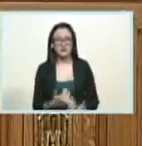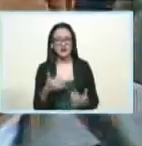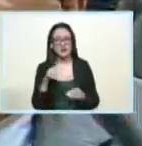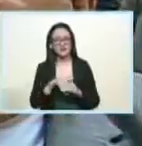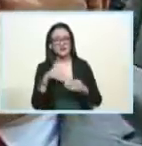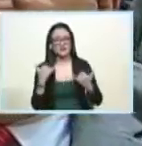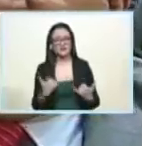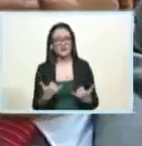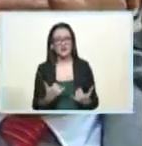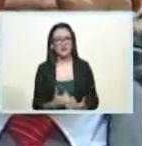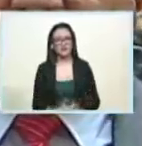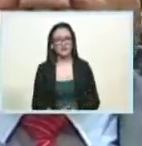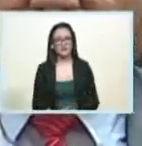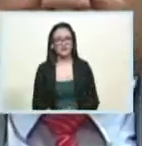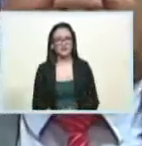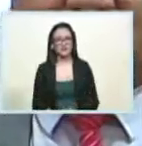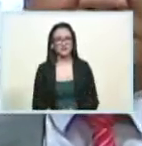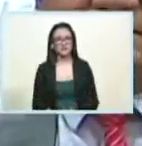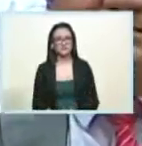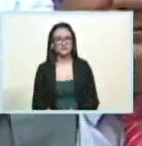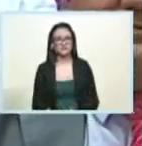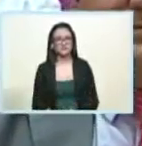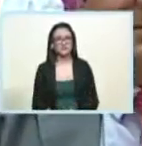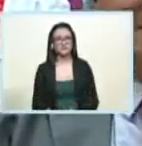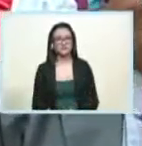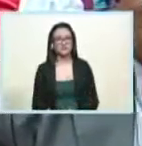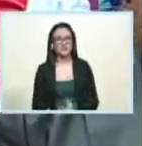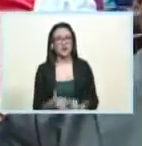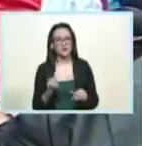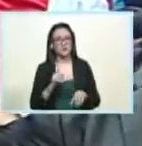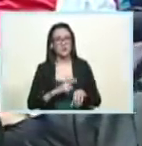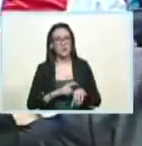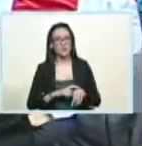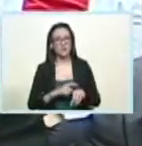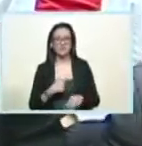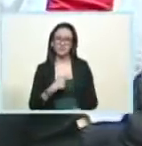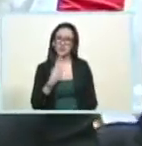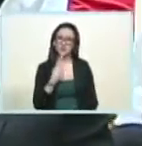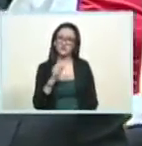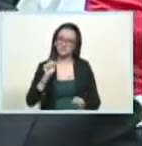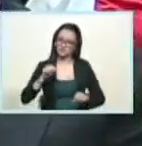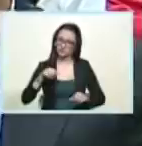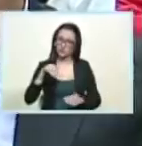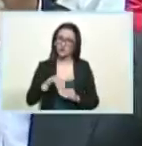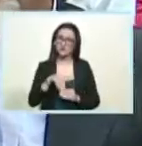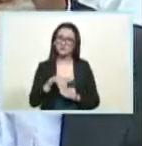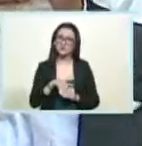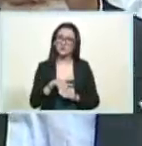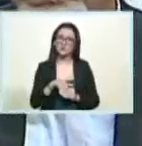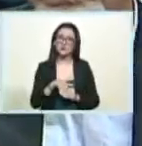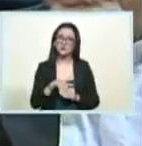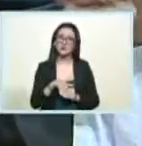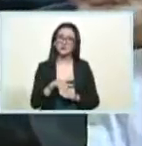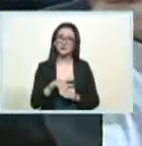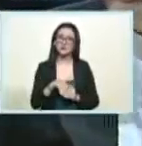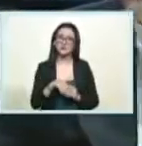Elecciones ya. Y yo en aquel momento les decía, sí, elecciones, pero cuando